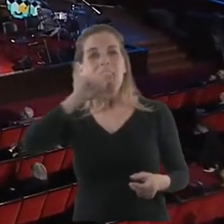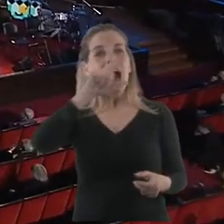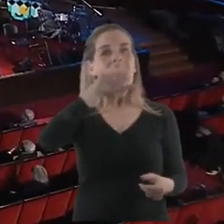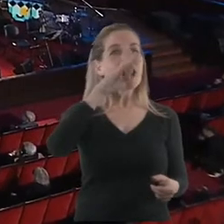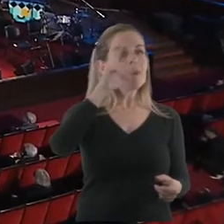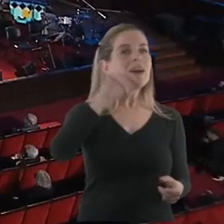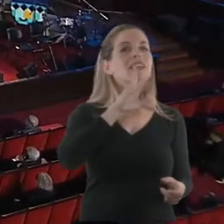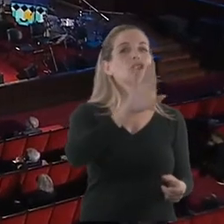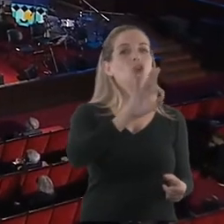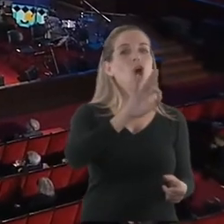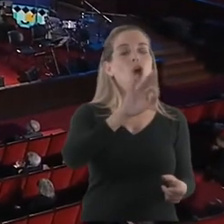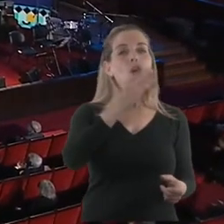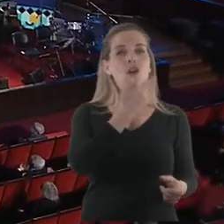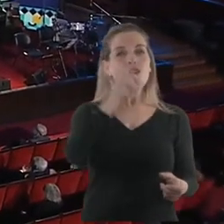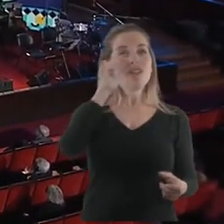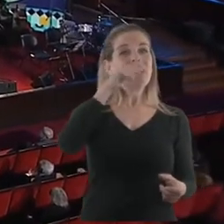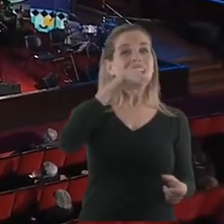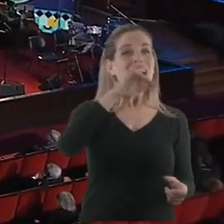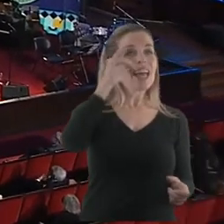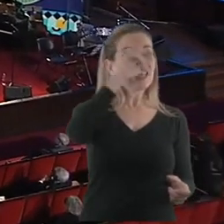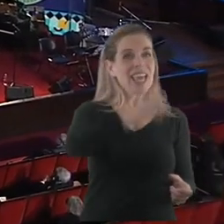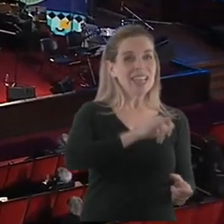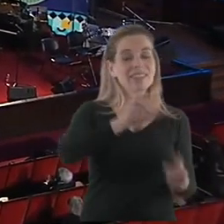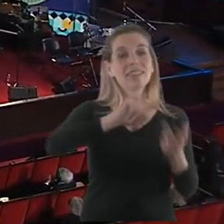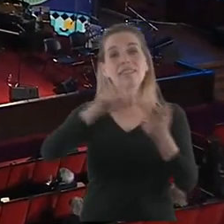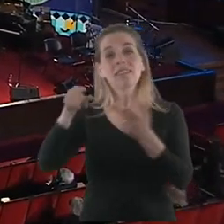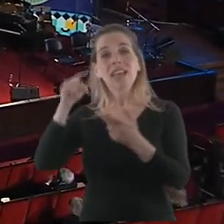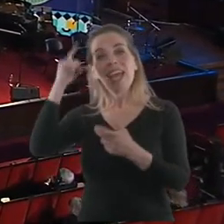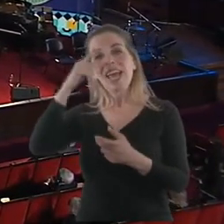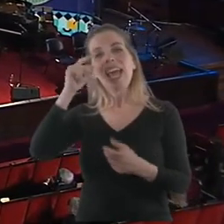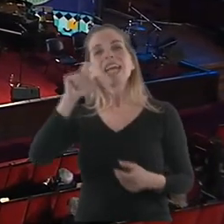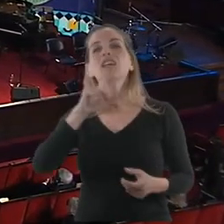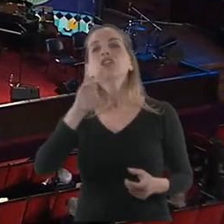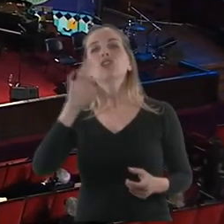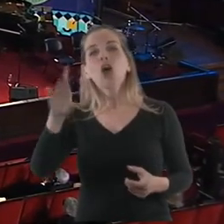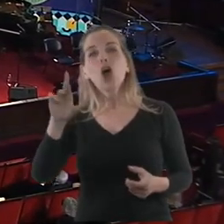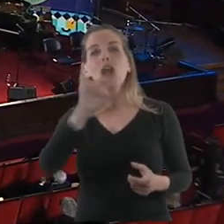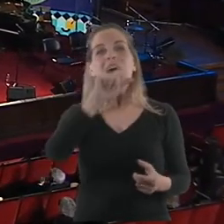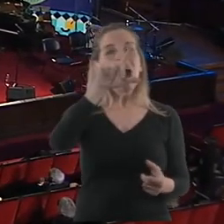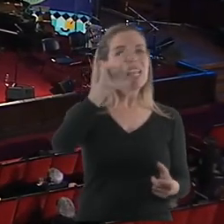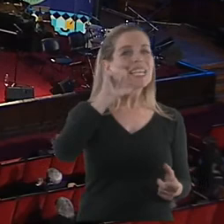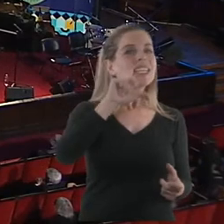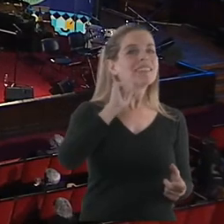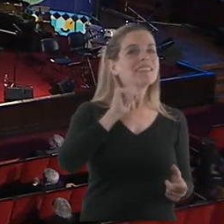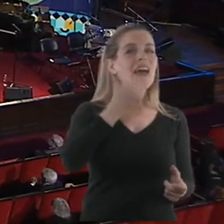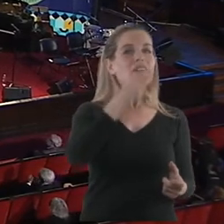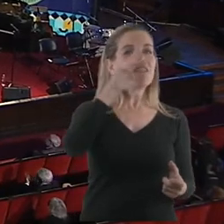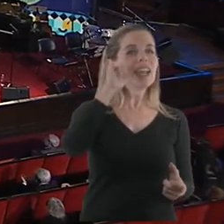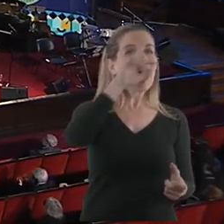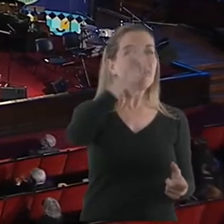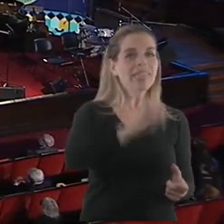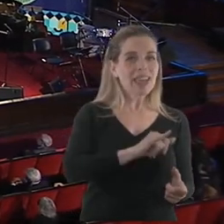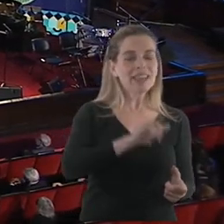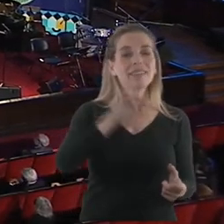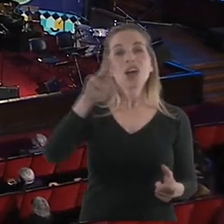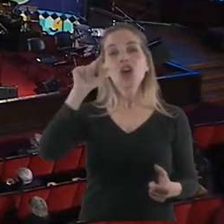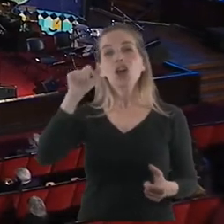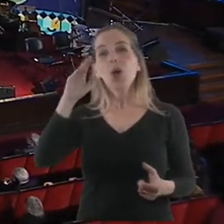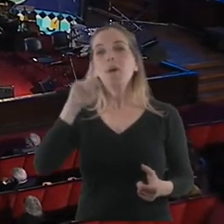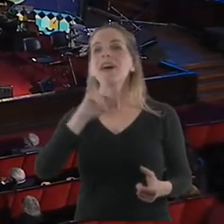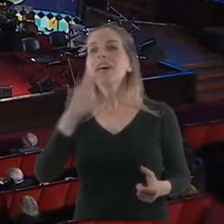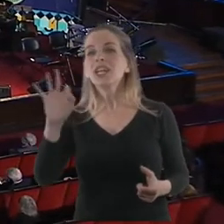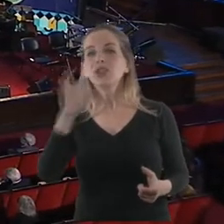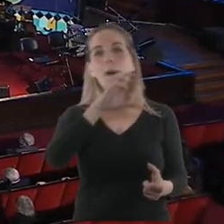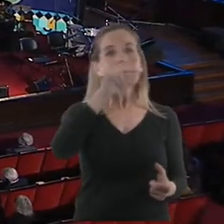Alberto Fernández, Héctor Fernández Álvarez, Alicia Fernández Irelli, Roberto Fernández Prini,